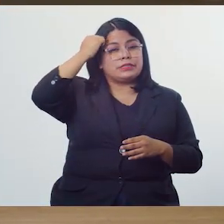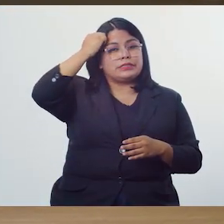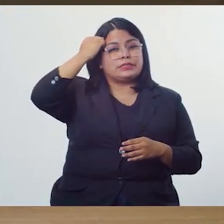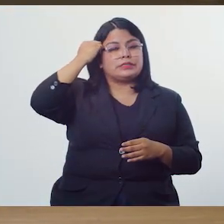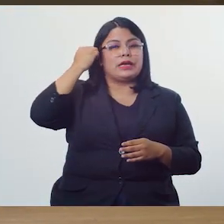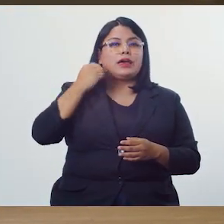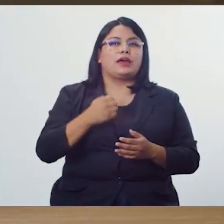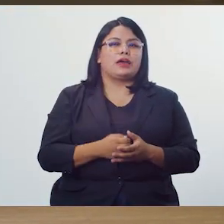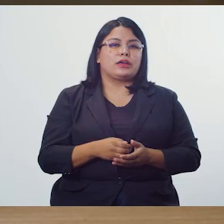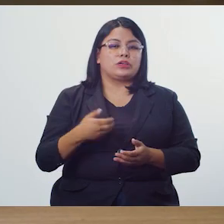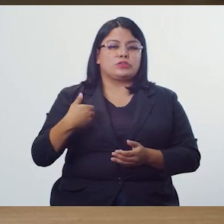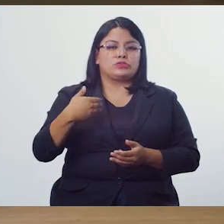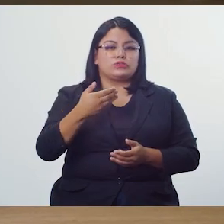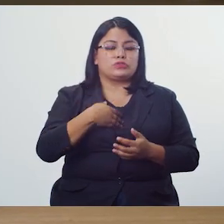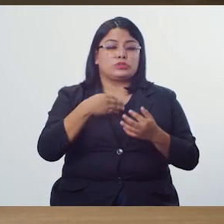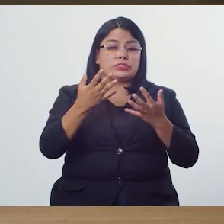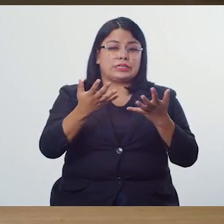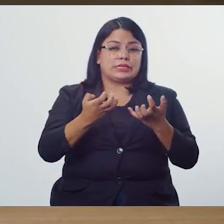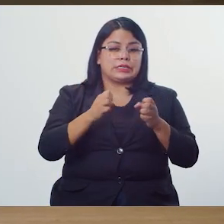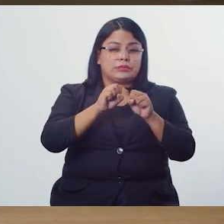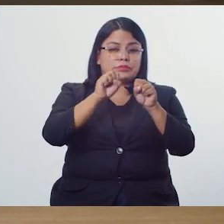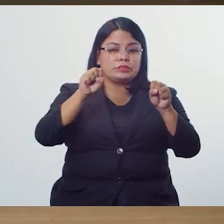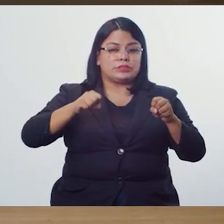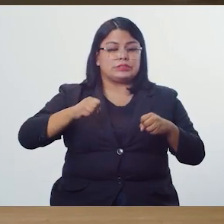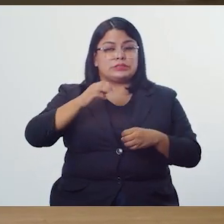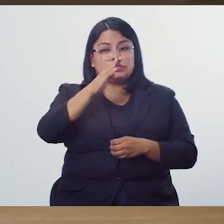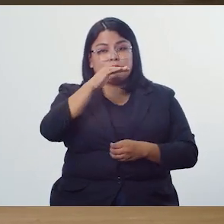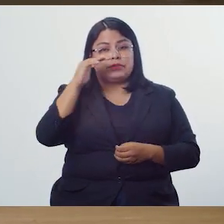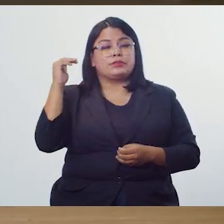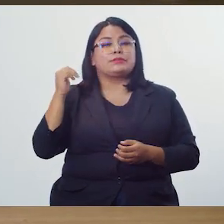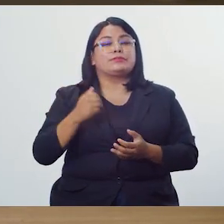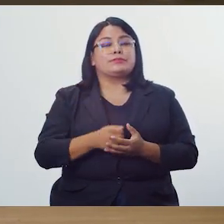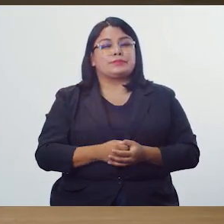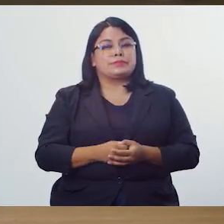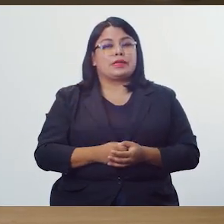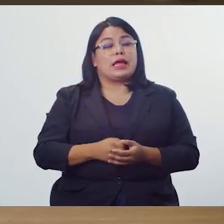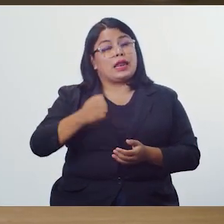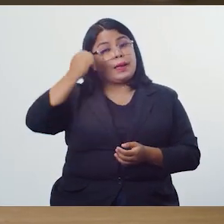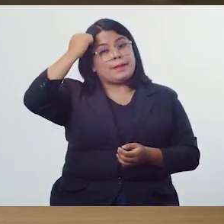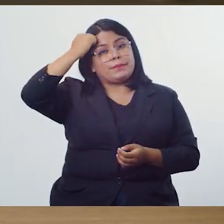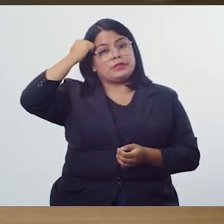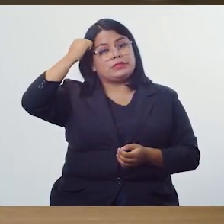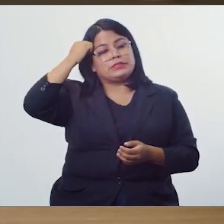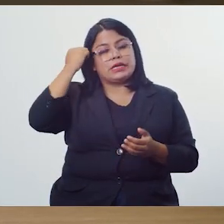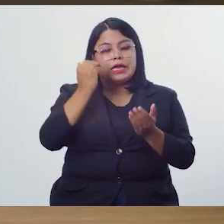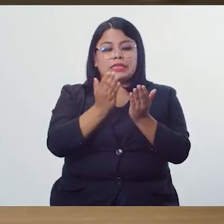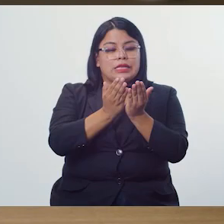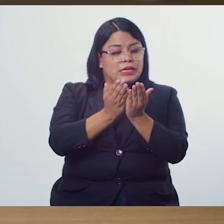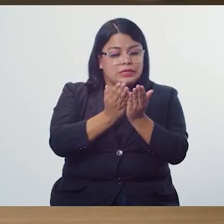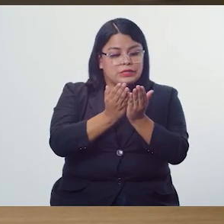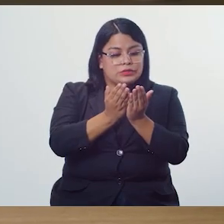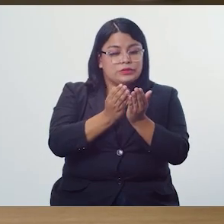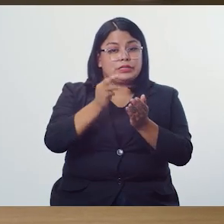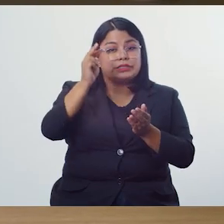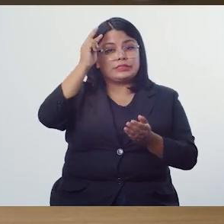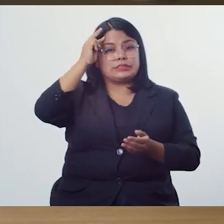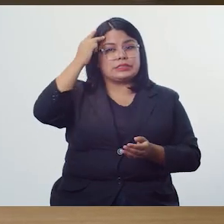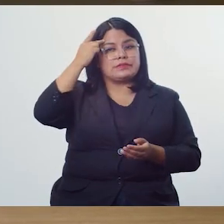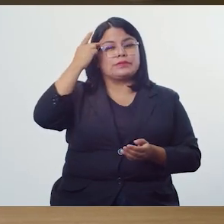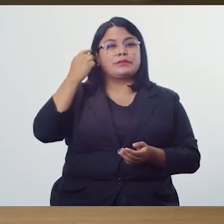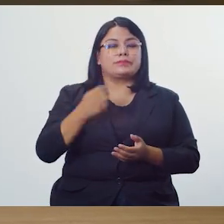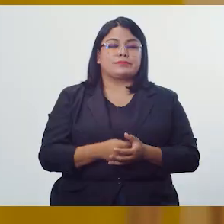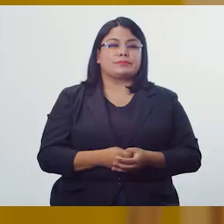aprendizaje es el que estamos buscando en el sistema nacional, es decir, el aprendizaje de la lectura